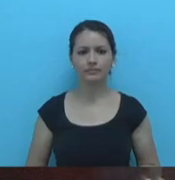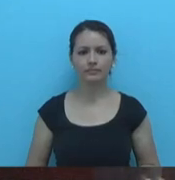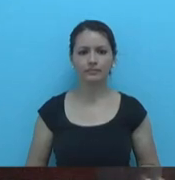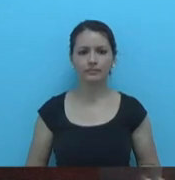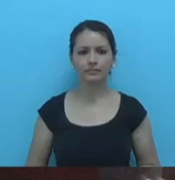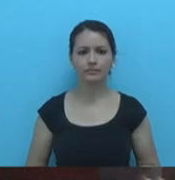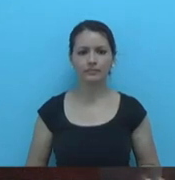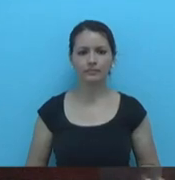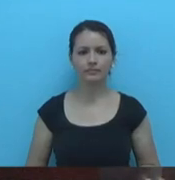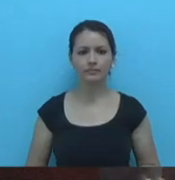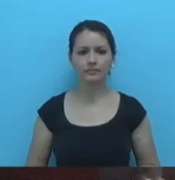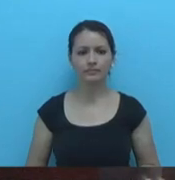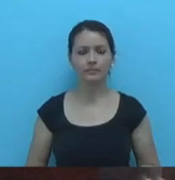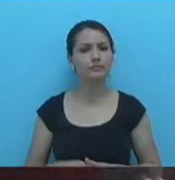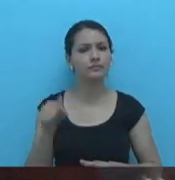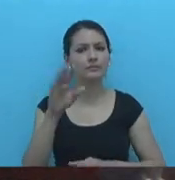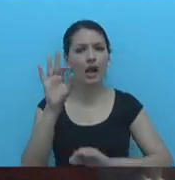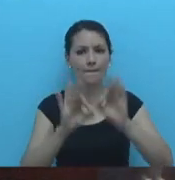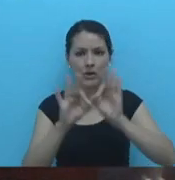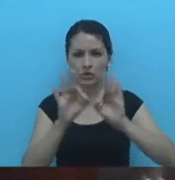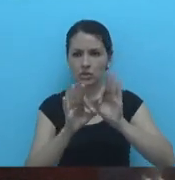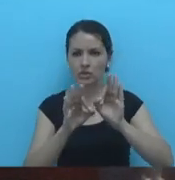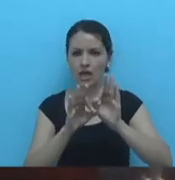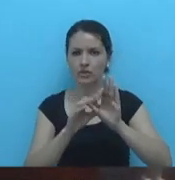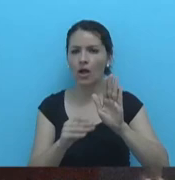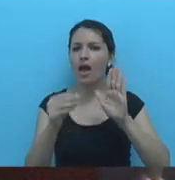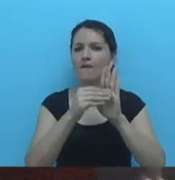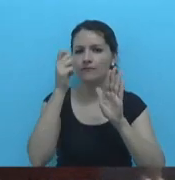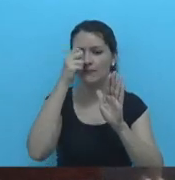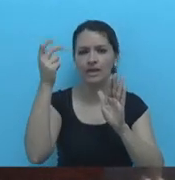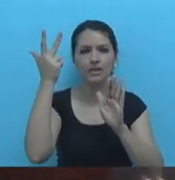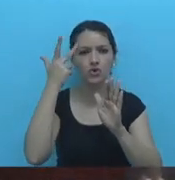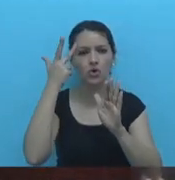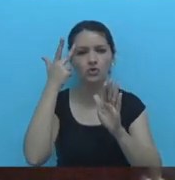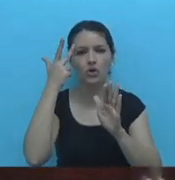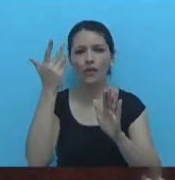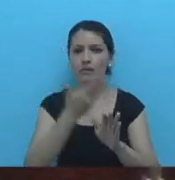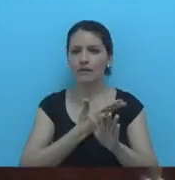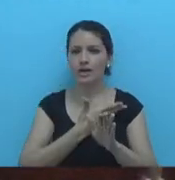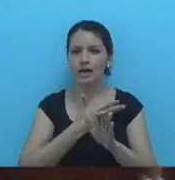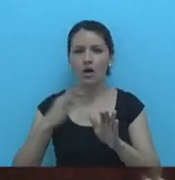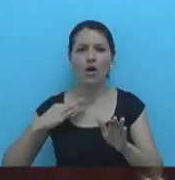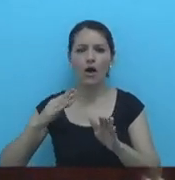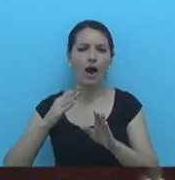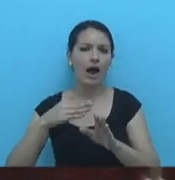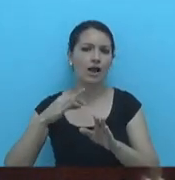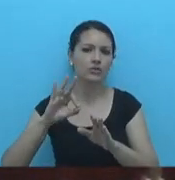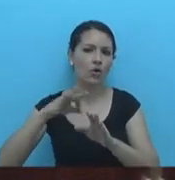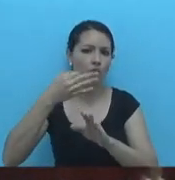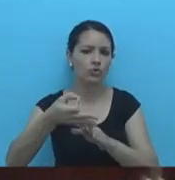este proyecto se le agregó una fecha, que es el 28 de febrero del 2020, y quiero agregar que no